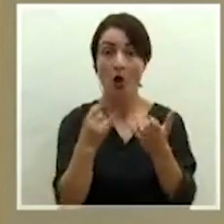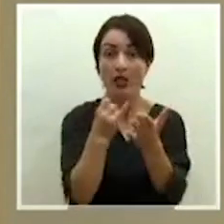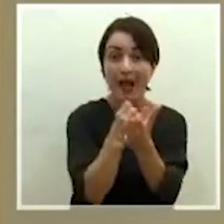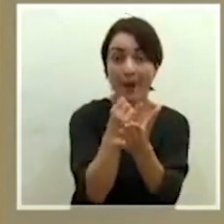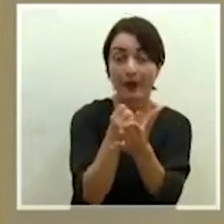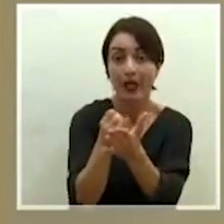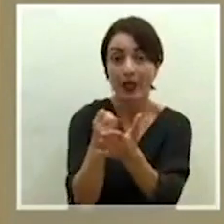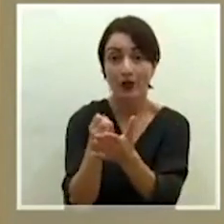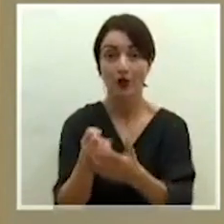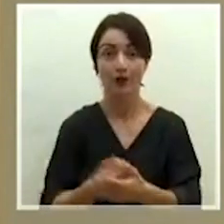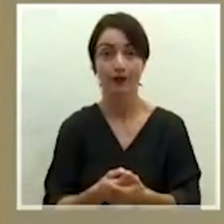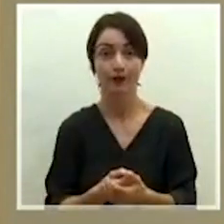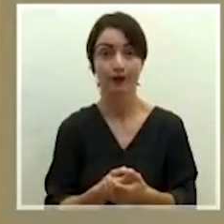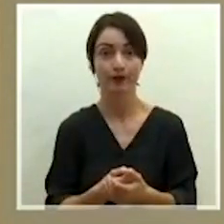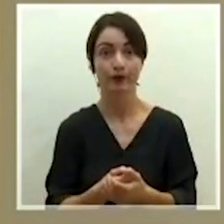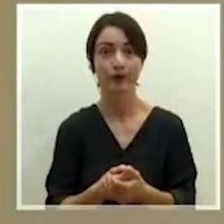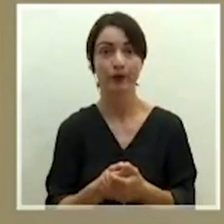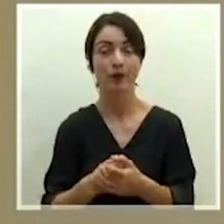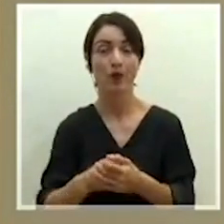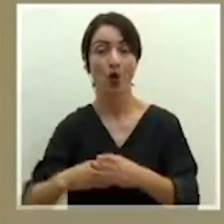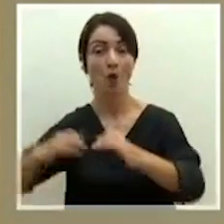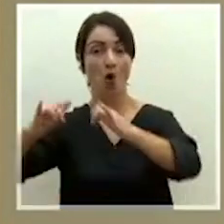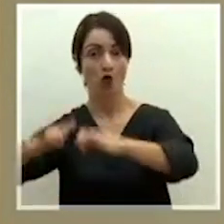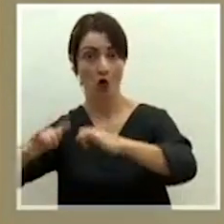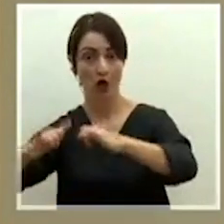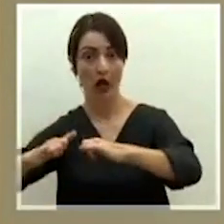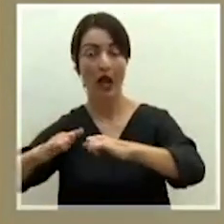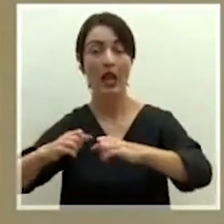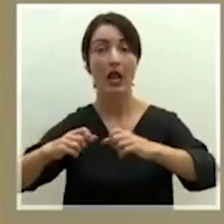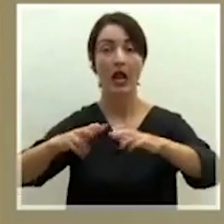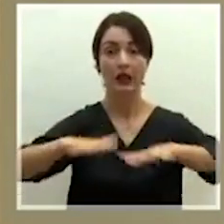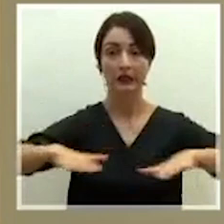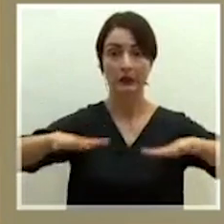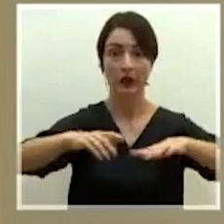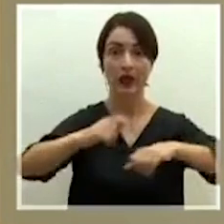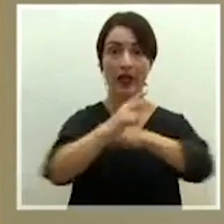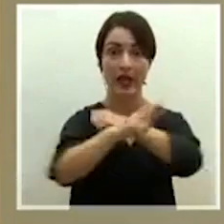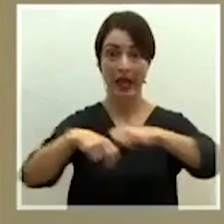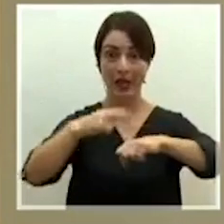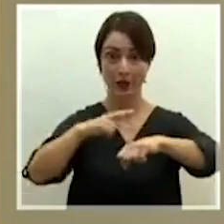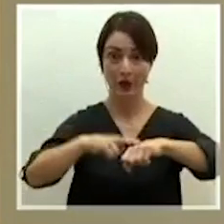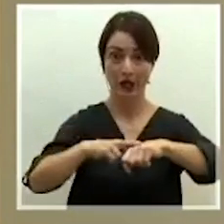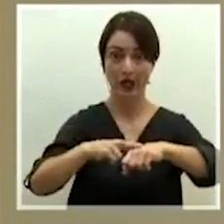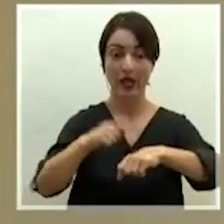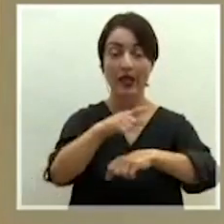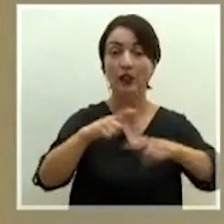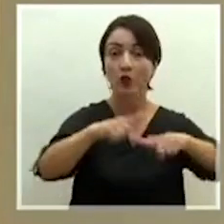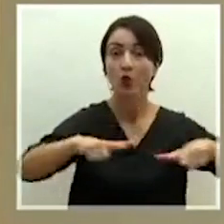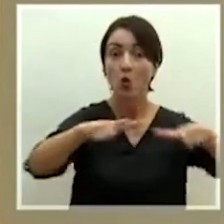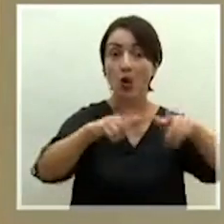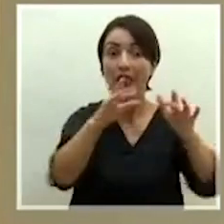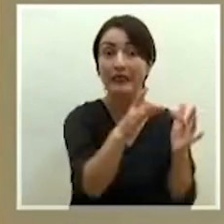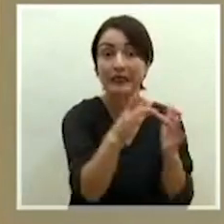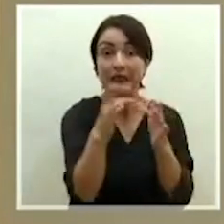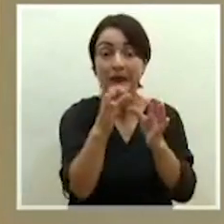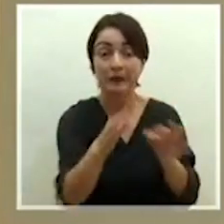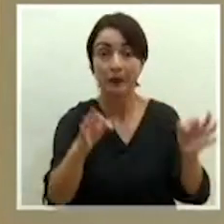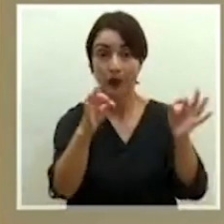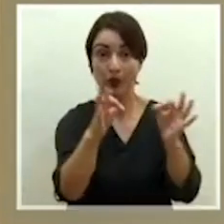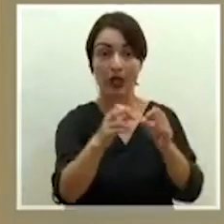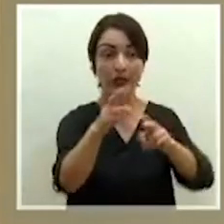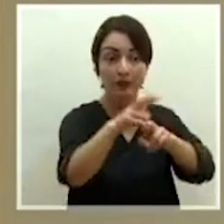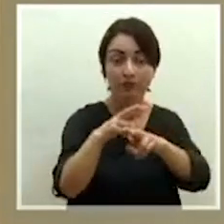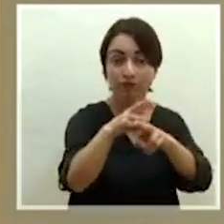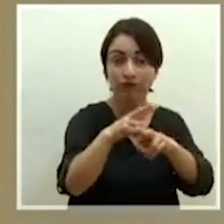investigación, tanto a nivel local, regional como nacional, de esos casos en esas localidades prioritarias, y